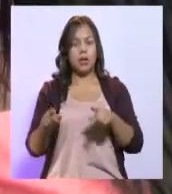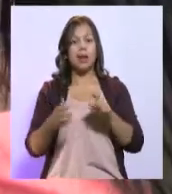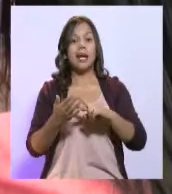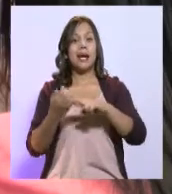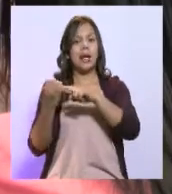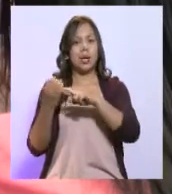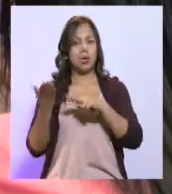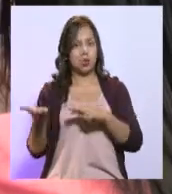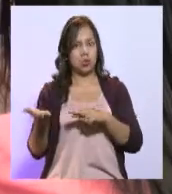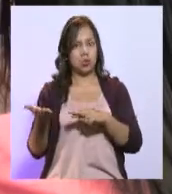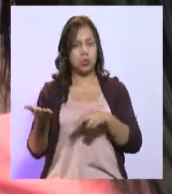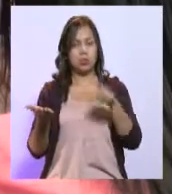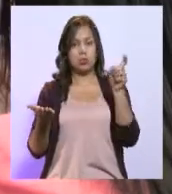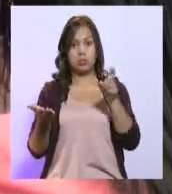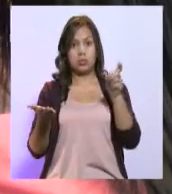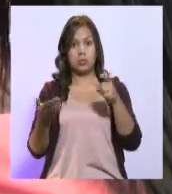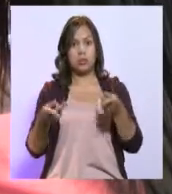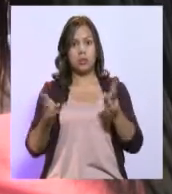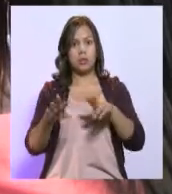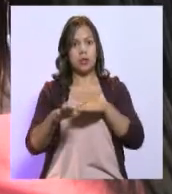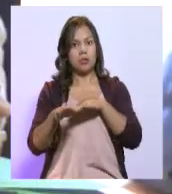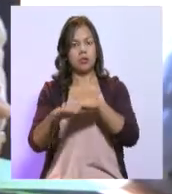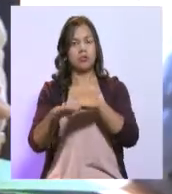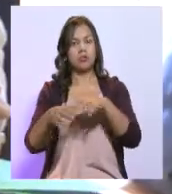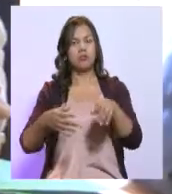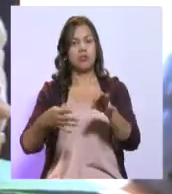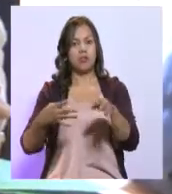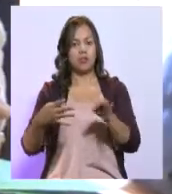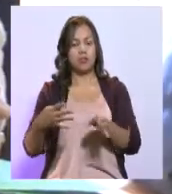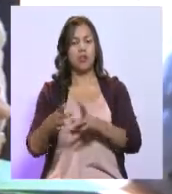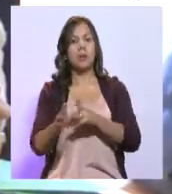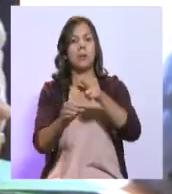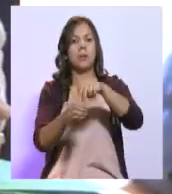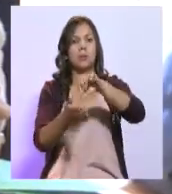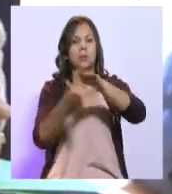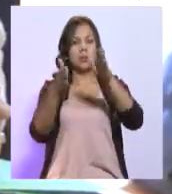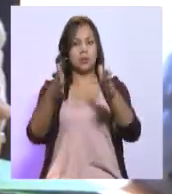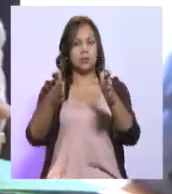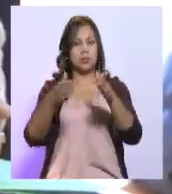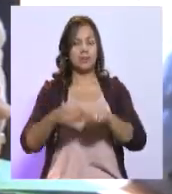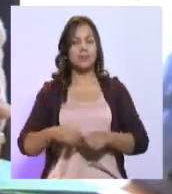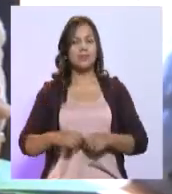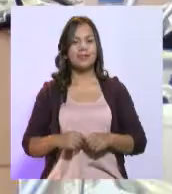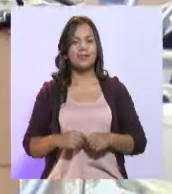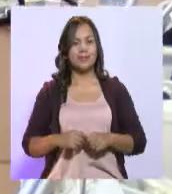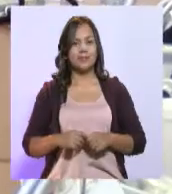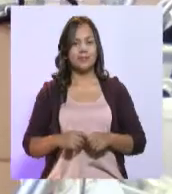recursos técnicos, así como el impulso de mecanismos de participación ciudadana.